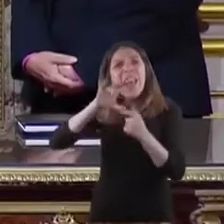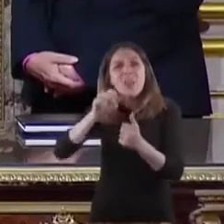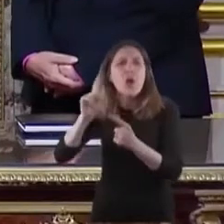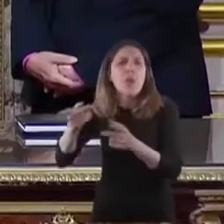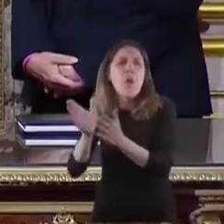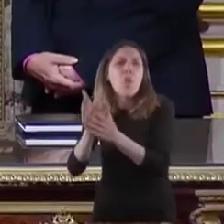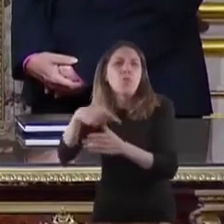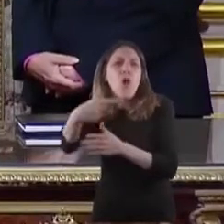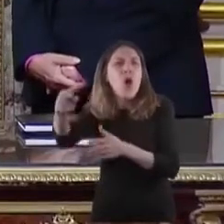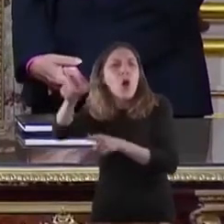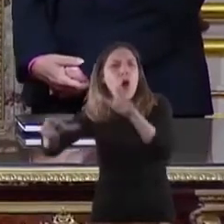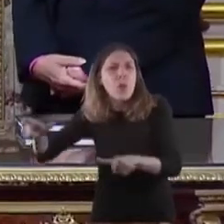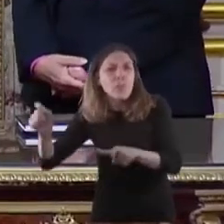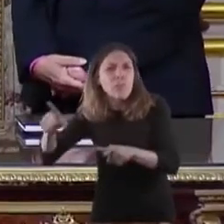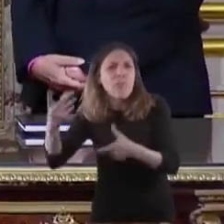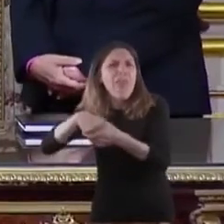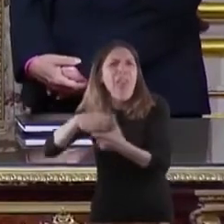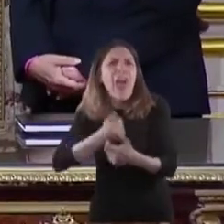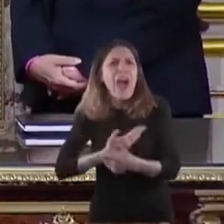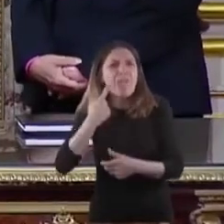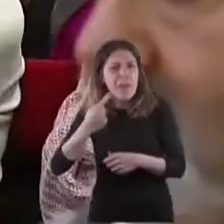resto de la gente de la AFIP.